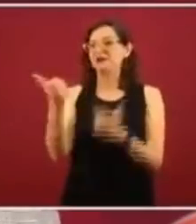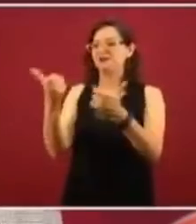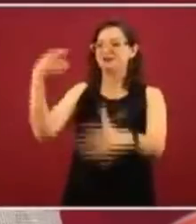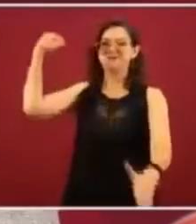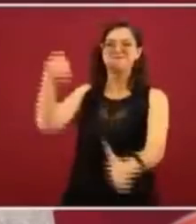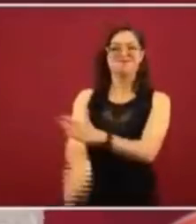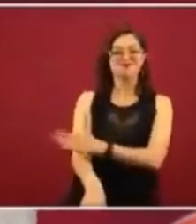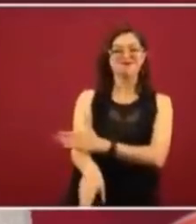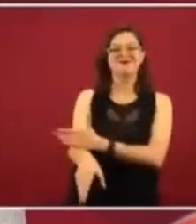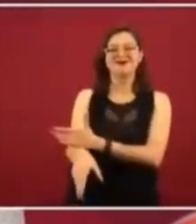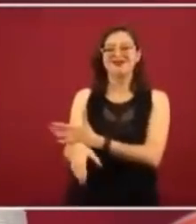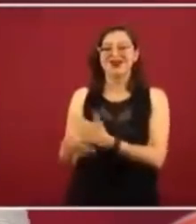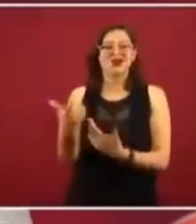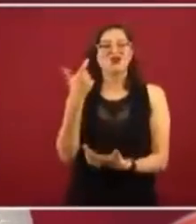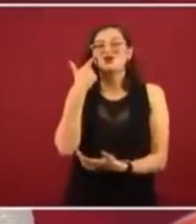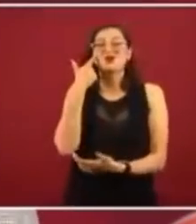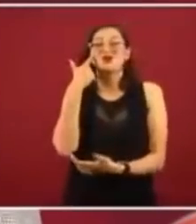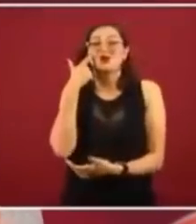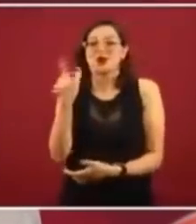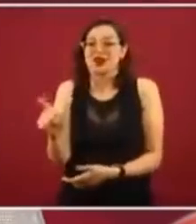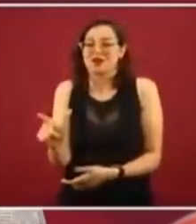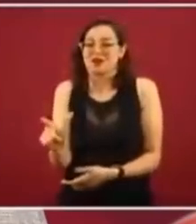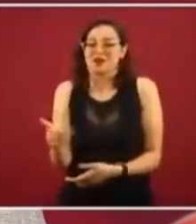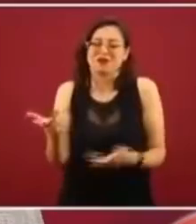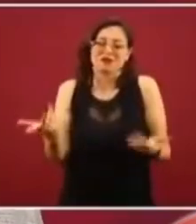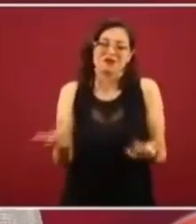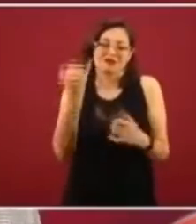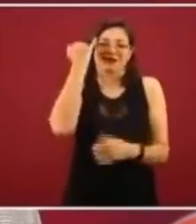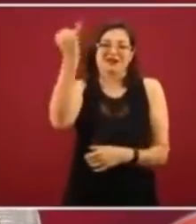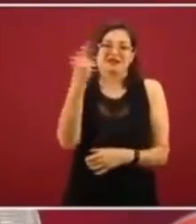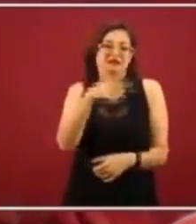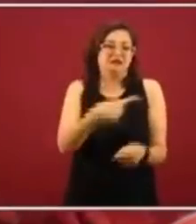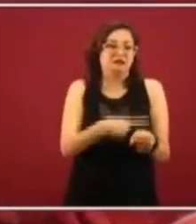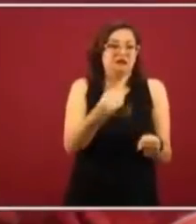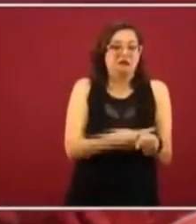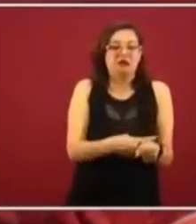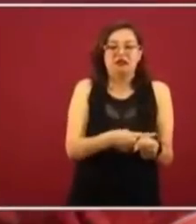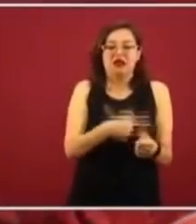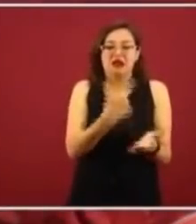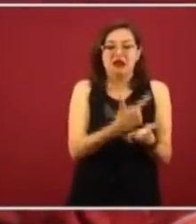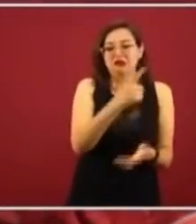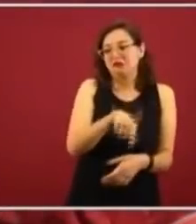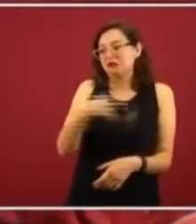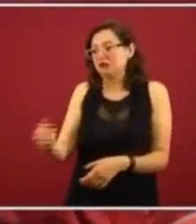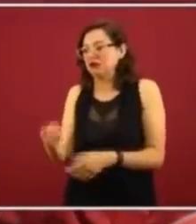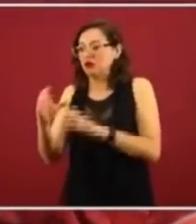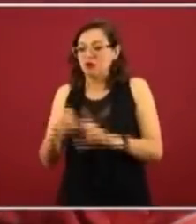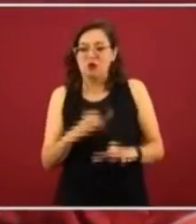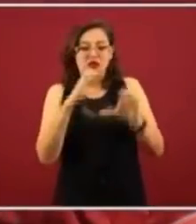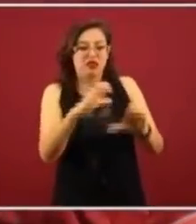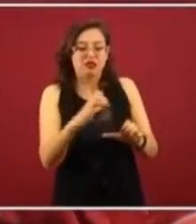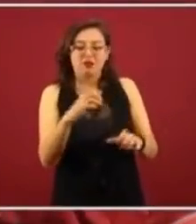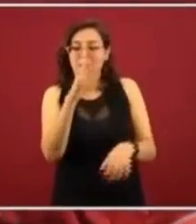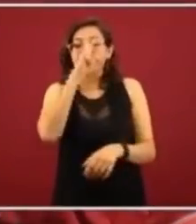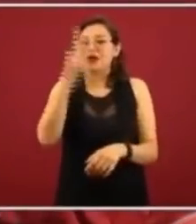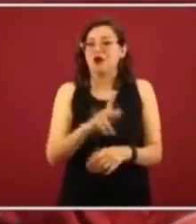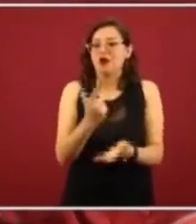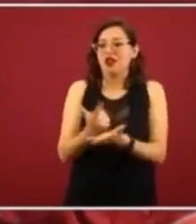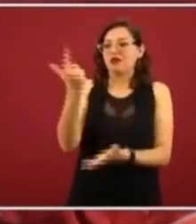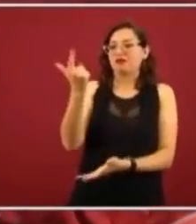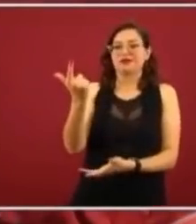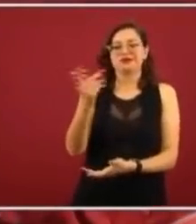intervención protectora de salud sea peor que la propia enfermedad. Ese es un límite. Y el otro elemento es el